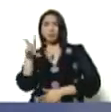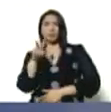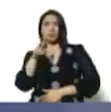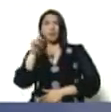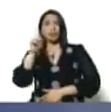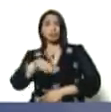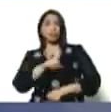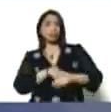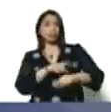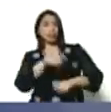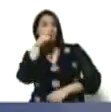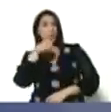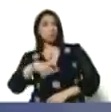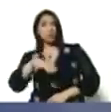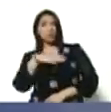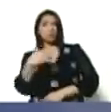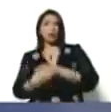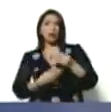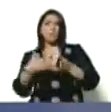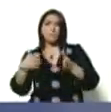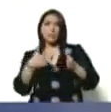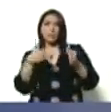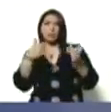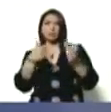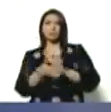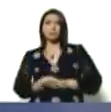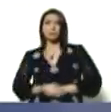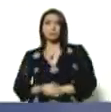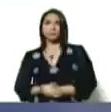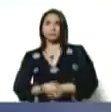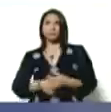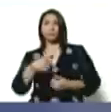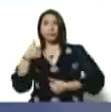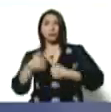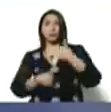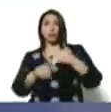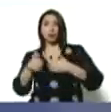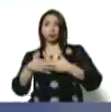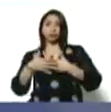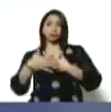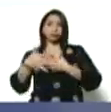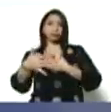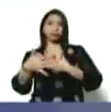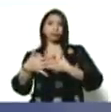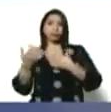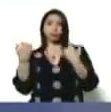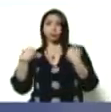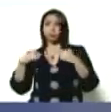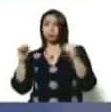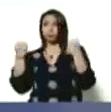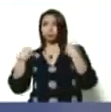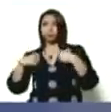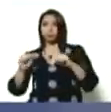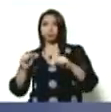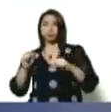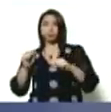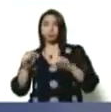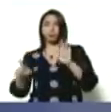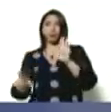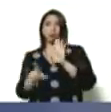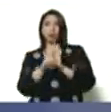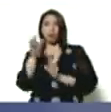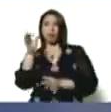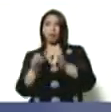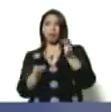pueblo establezca las vías en las cuales transcurrirá el ejercicio legislativo que se inicia